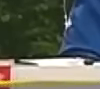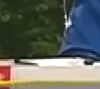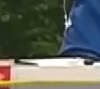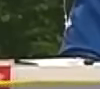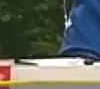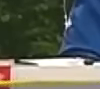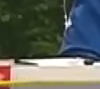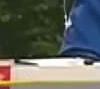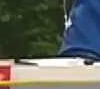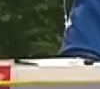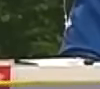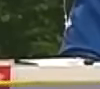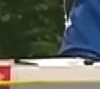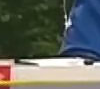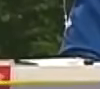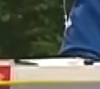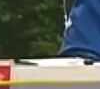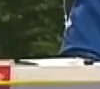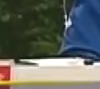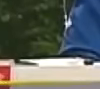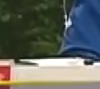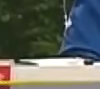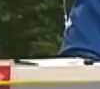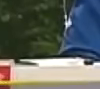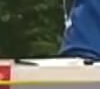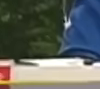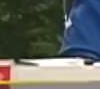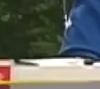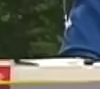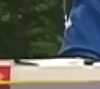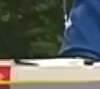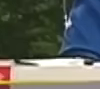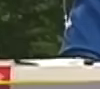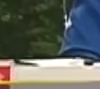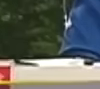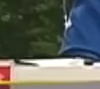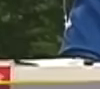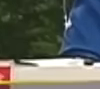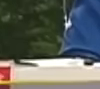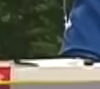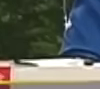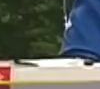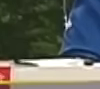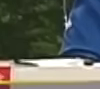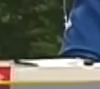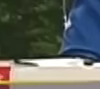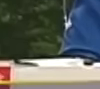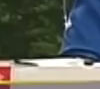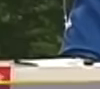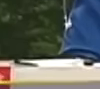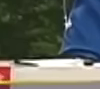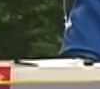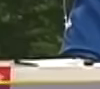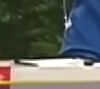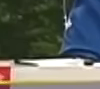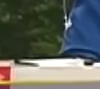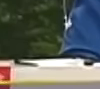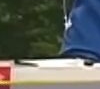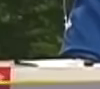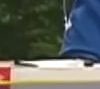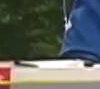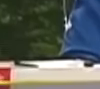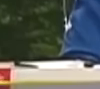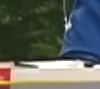reúne en la Caracas Bella de Venezuela. Hoy justamente 24 de abril, fecha en que